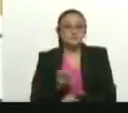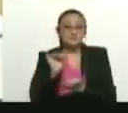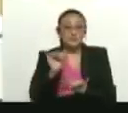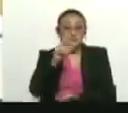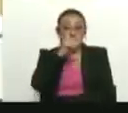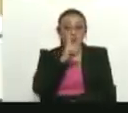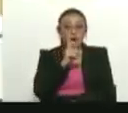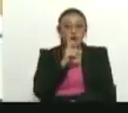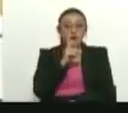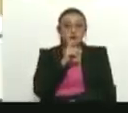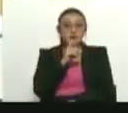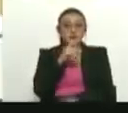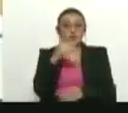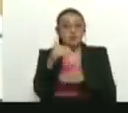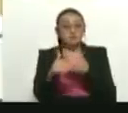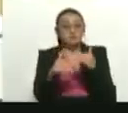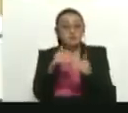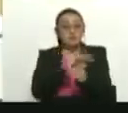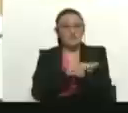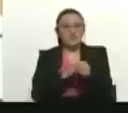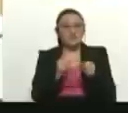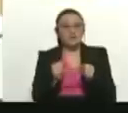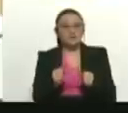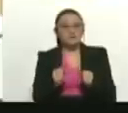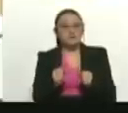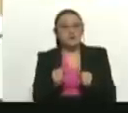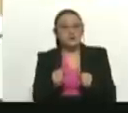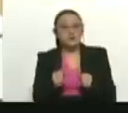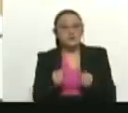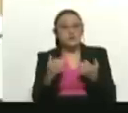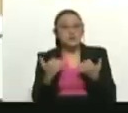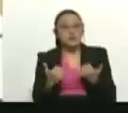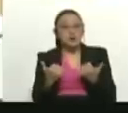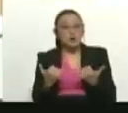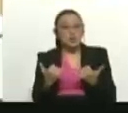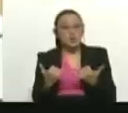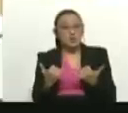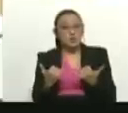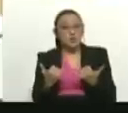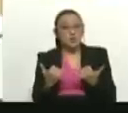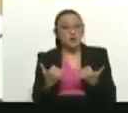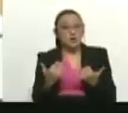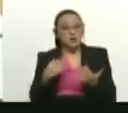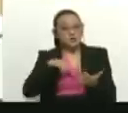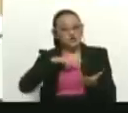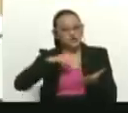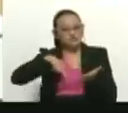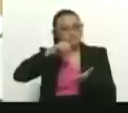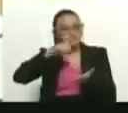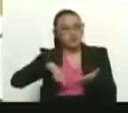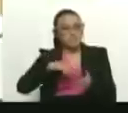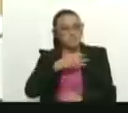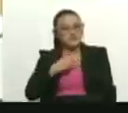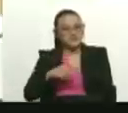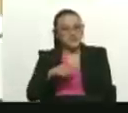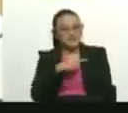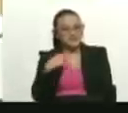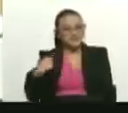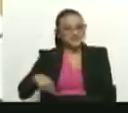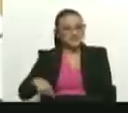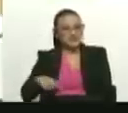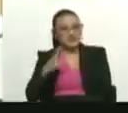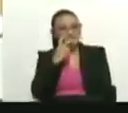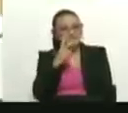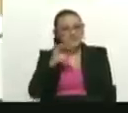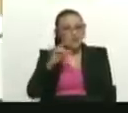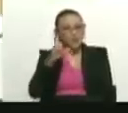época se ha ido fortaleciendo. Hoy tenemos, como firmamos con el presidente Xi Jinping en su visita